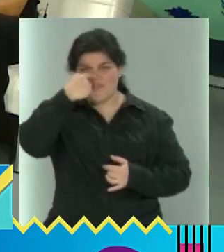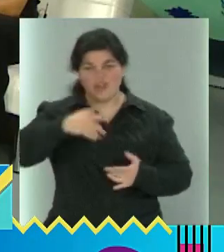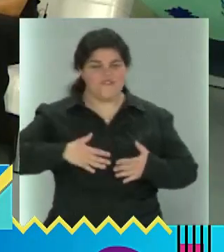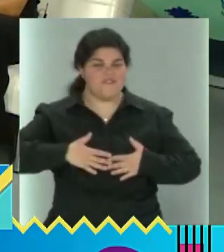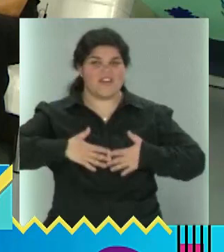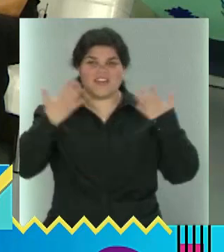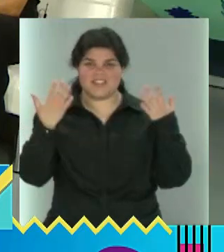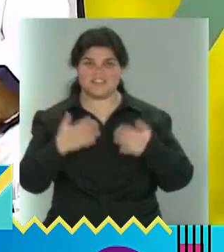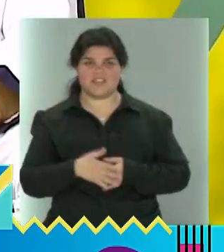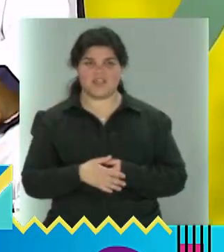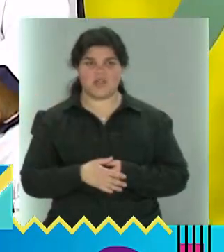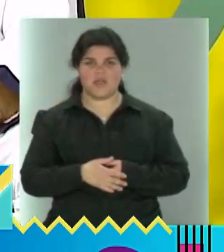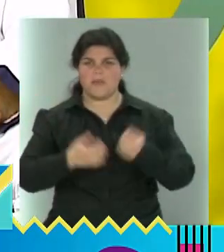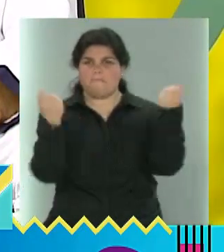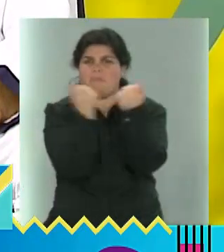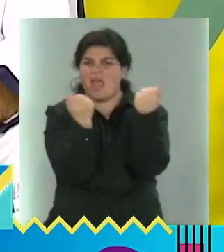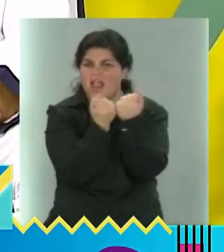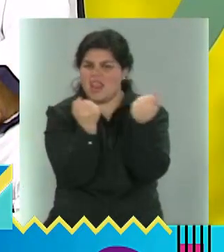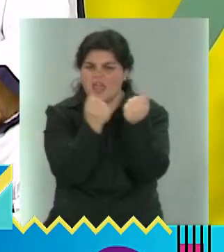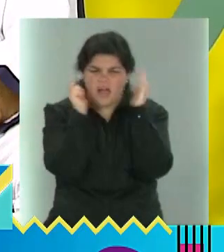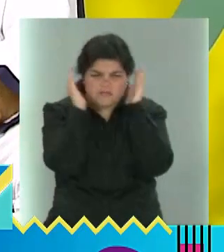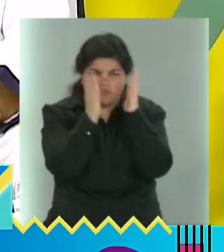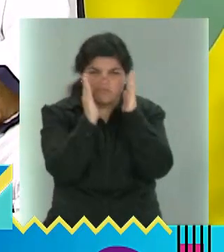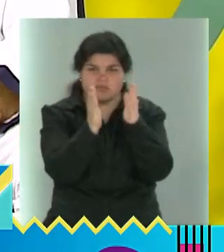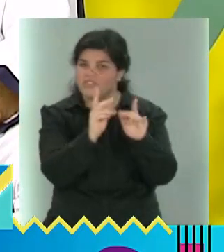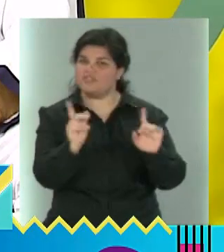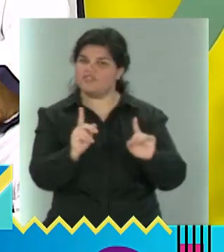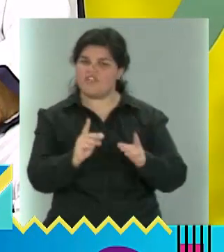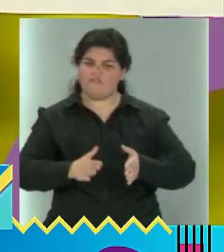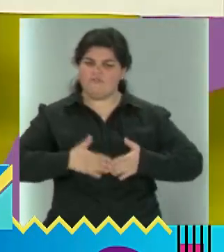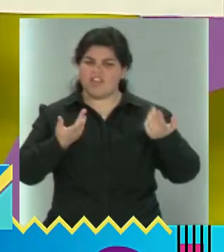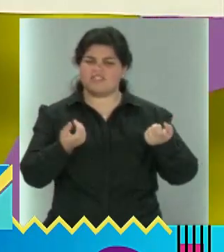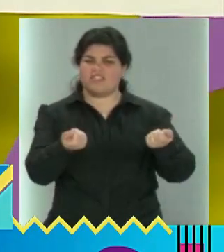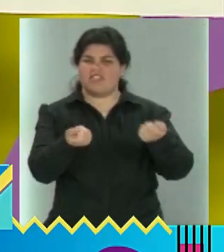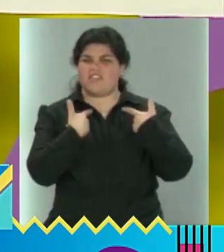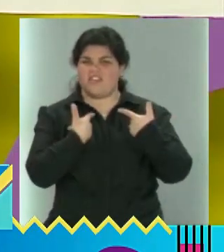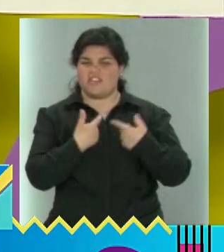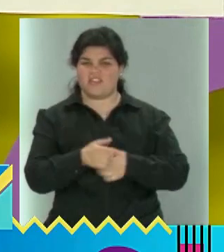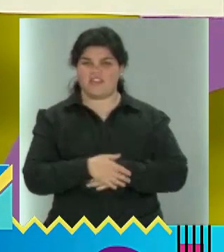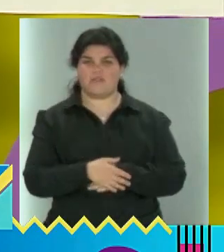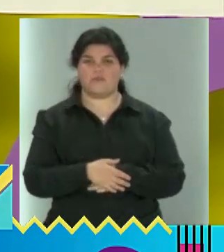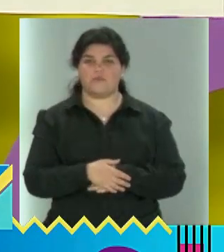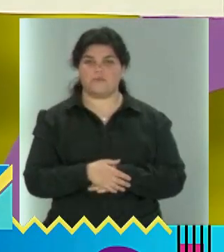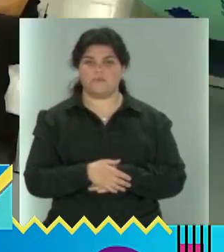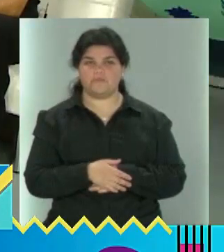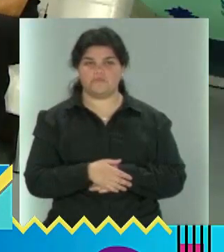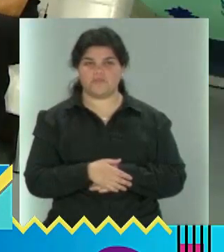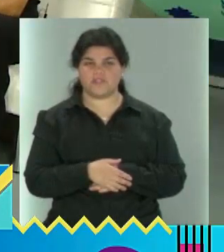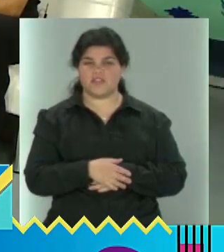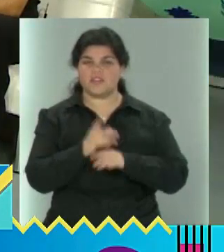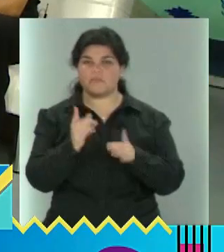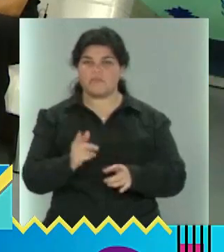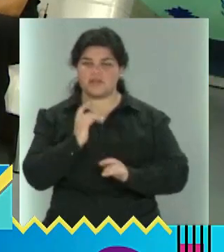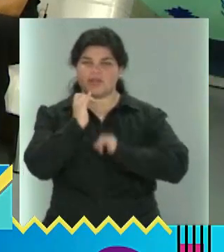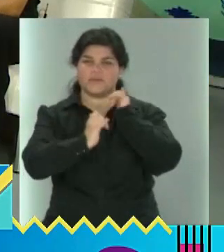das cuenta que no es de pelear la cosa, sino que es, te llena de felicidad. Bien, y por ejemplo, para seguir hablando de